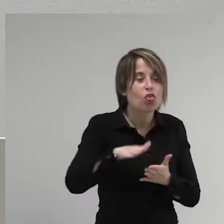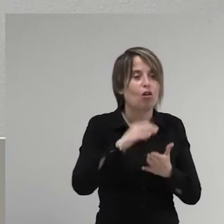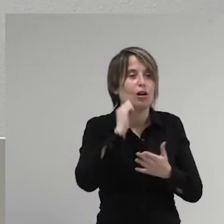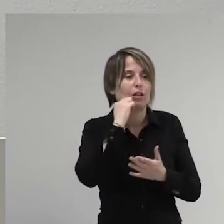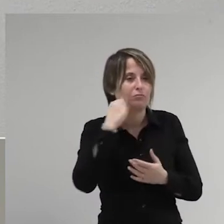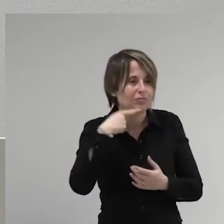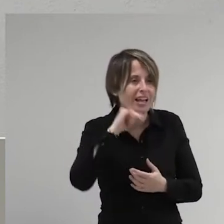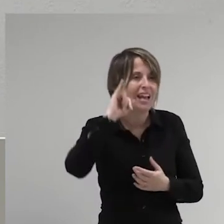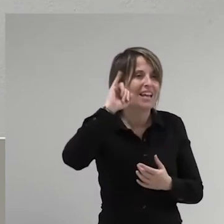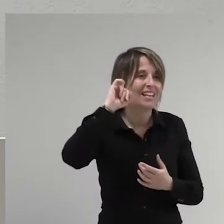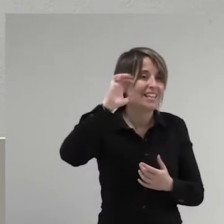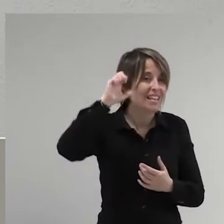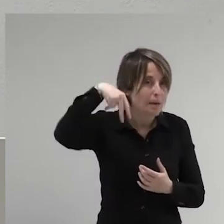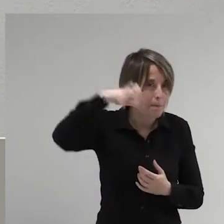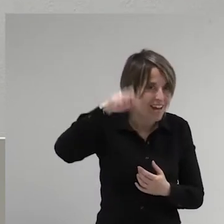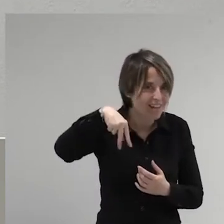Yemen,